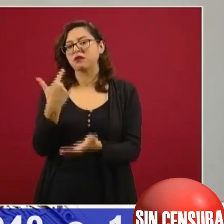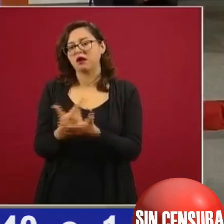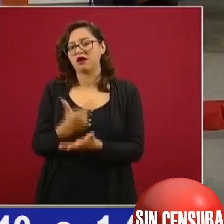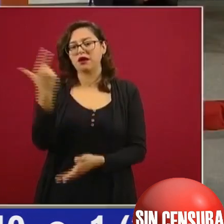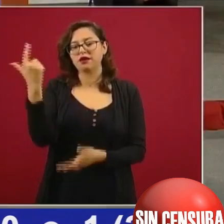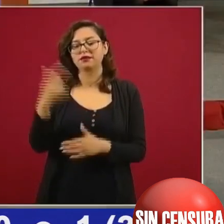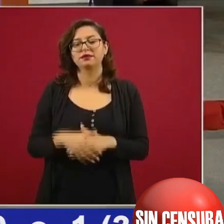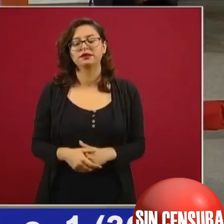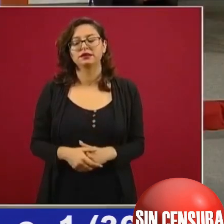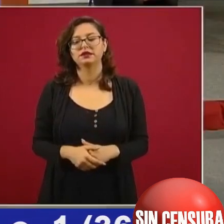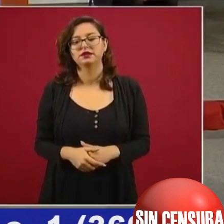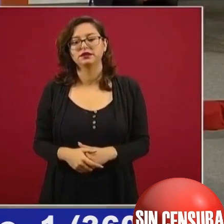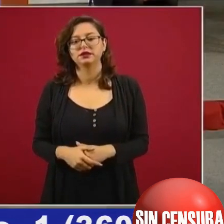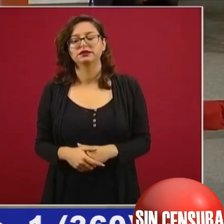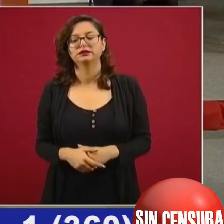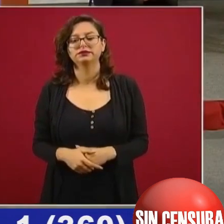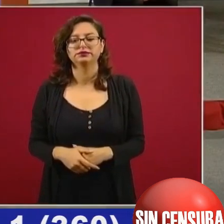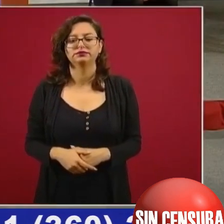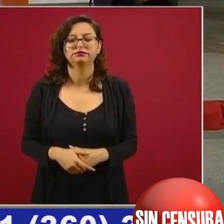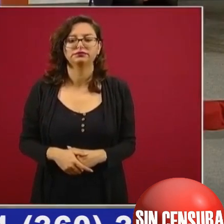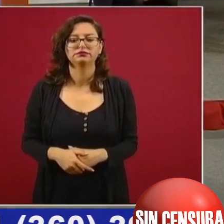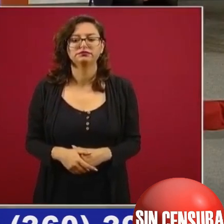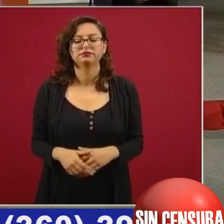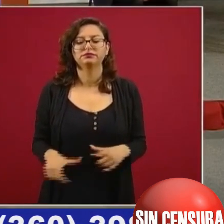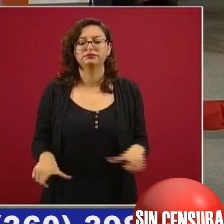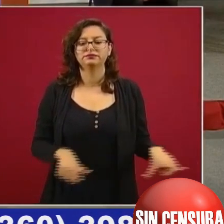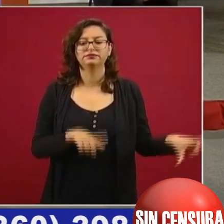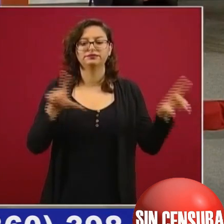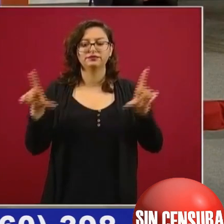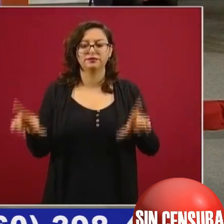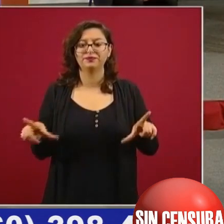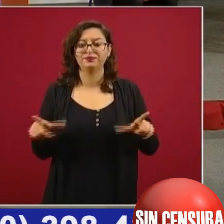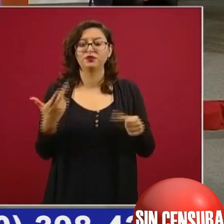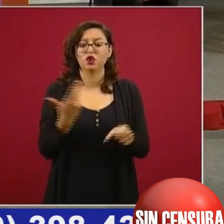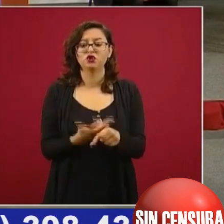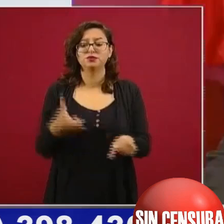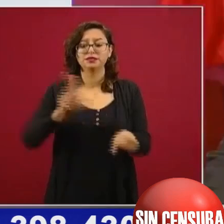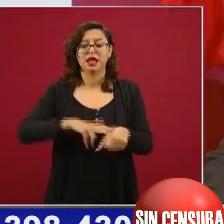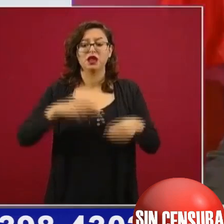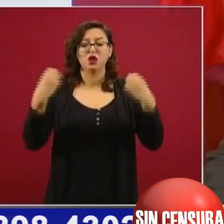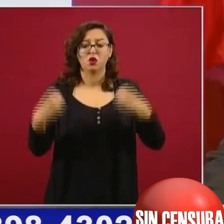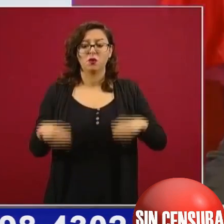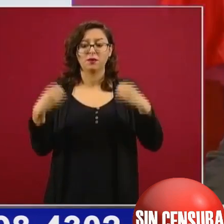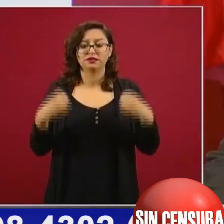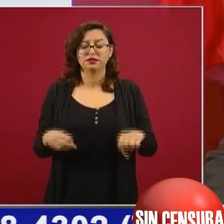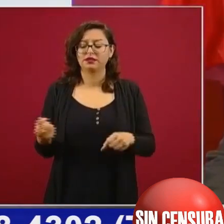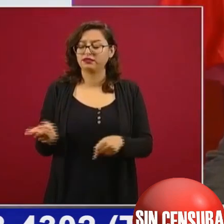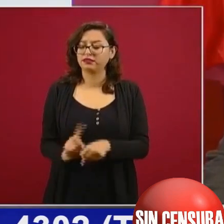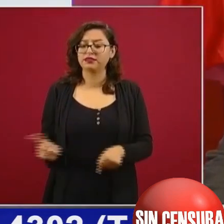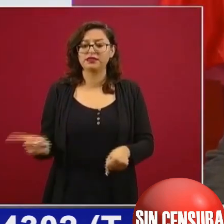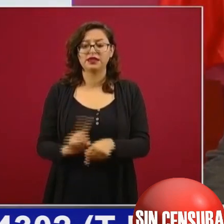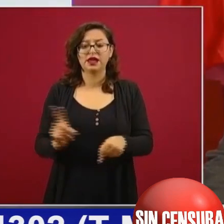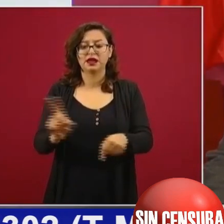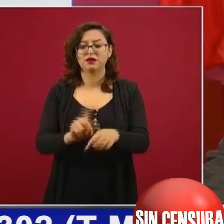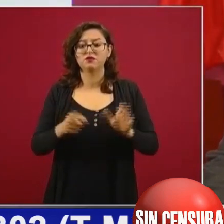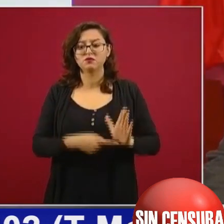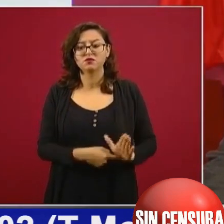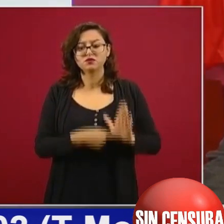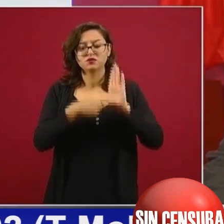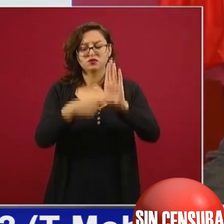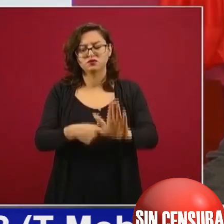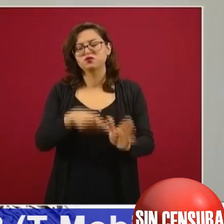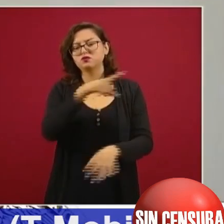En la siguiente imagen lo que vemos es la ocupación hospitalaria que presentamos todos los días. Recordamos, la sociedad lo